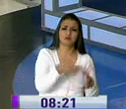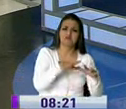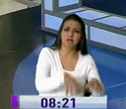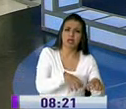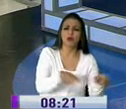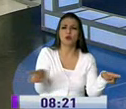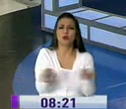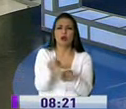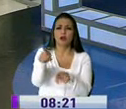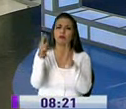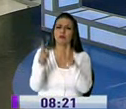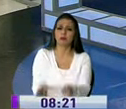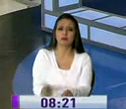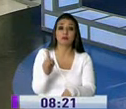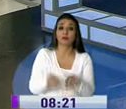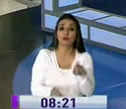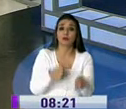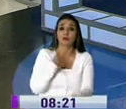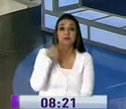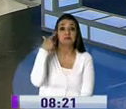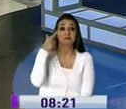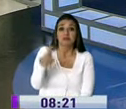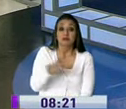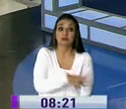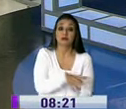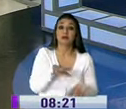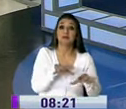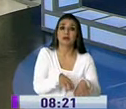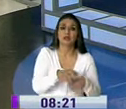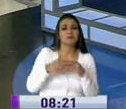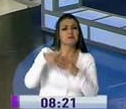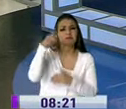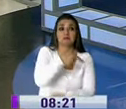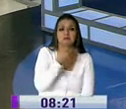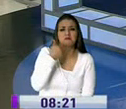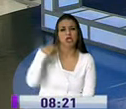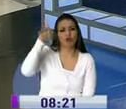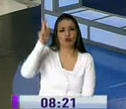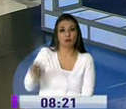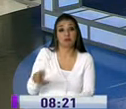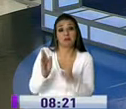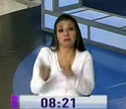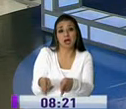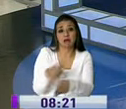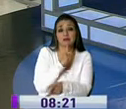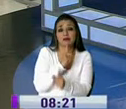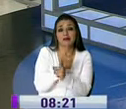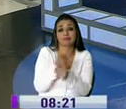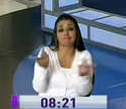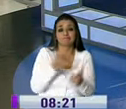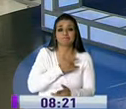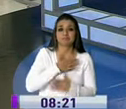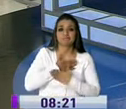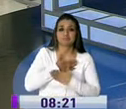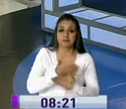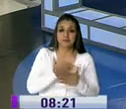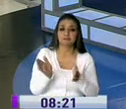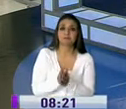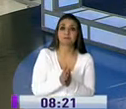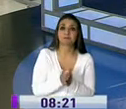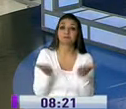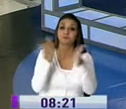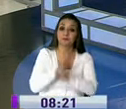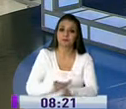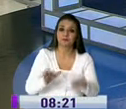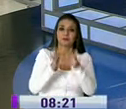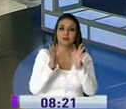humano? Charratos, pienso que los peludos son más racionales que nosotros, te cuento. Una barbaridad. En fin, doña Alison Corral,